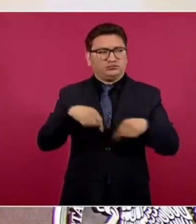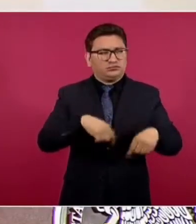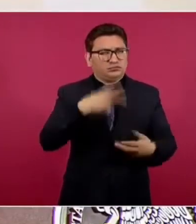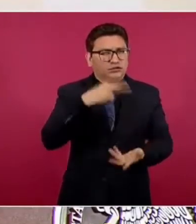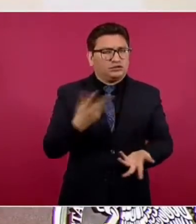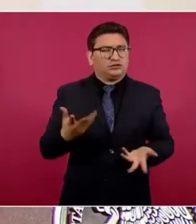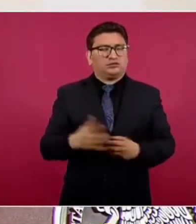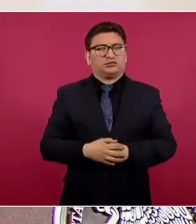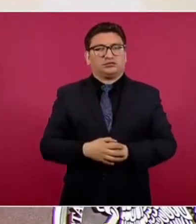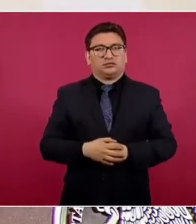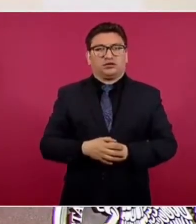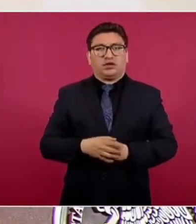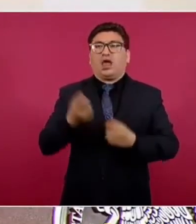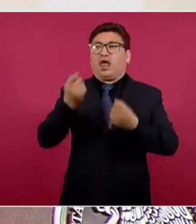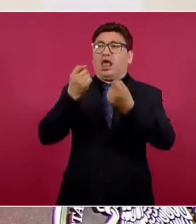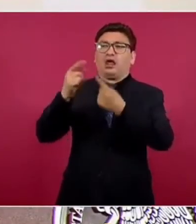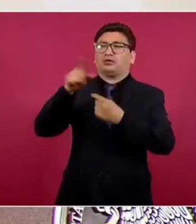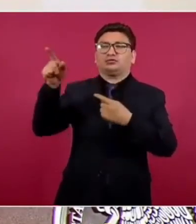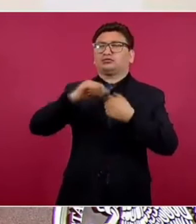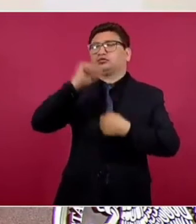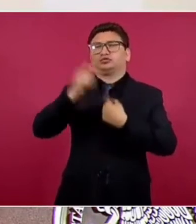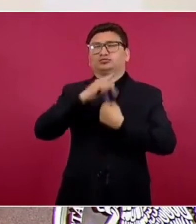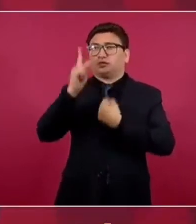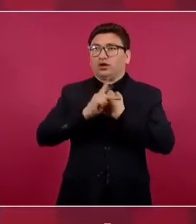Se caen presidentes y